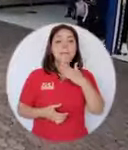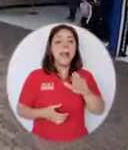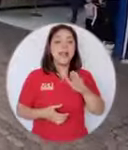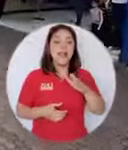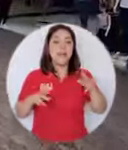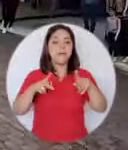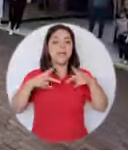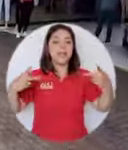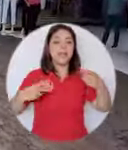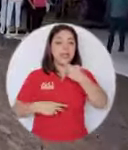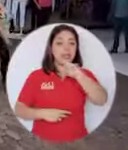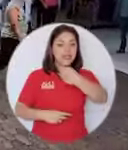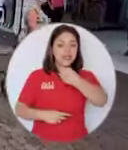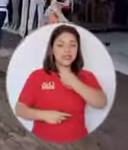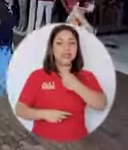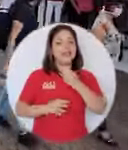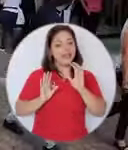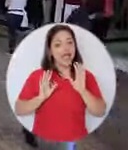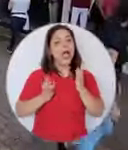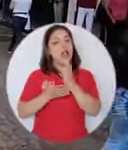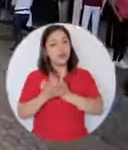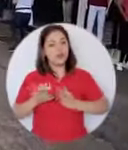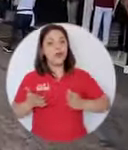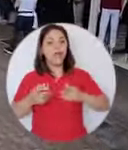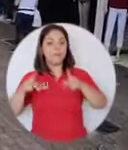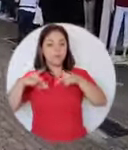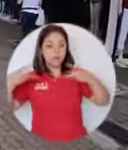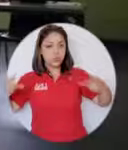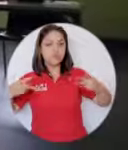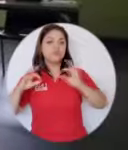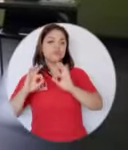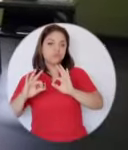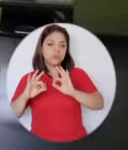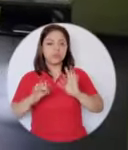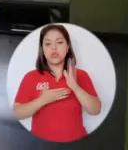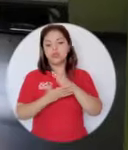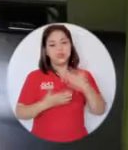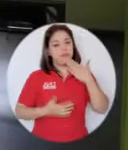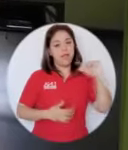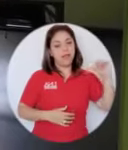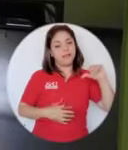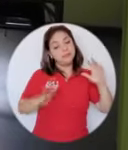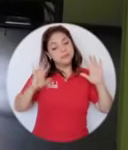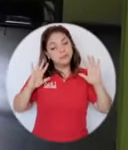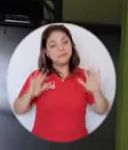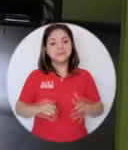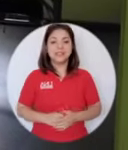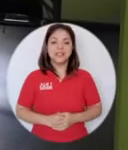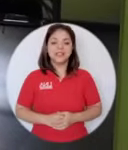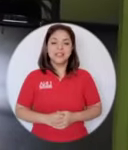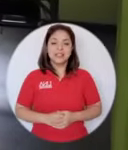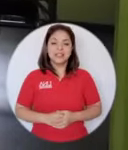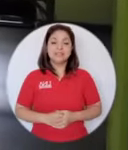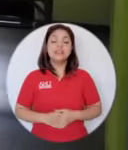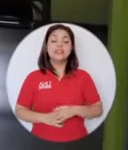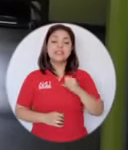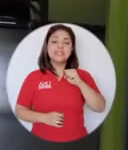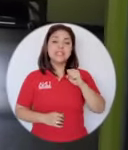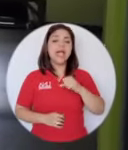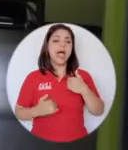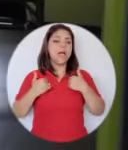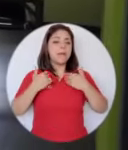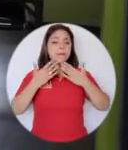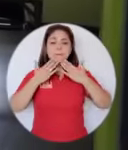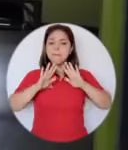periodista, pero... Hay prensa buena y hay prensa mala. Sí, pero digamos que se le ha hecho mala reputación a